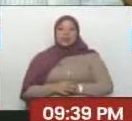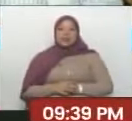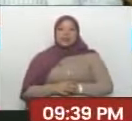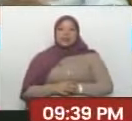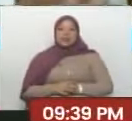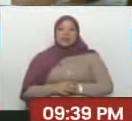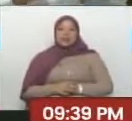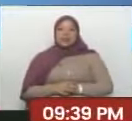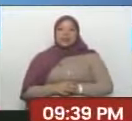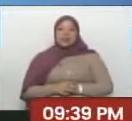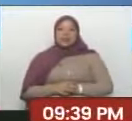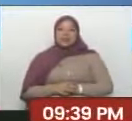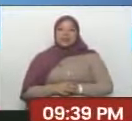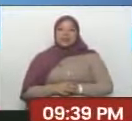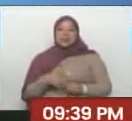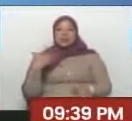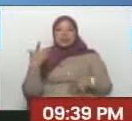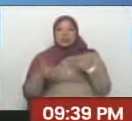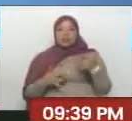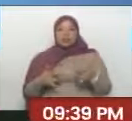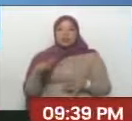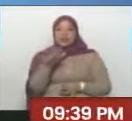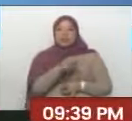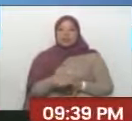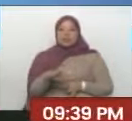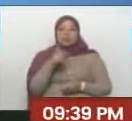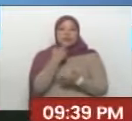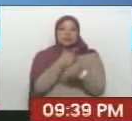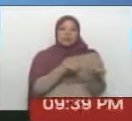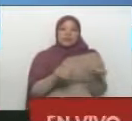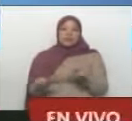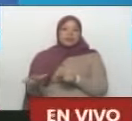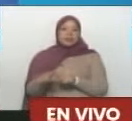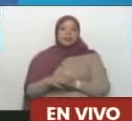Amaranta. Vamos a hacerla. Listo.